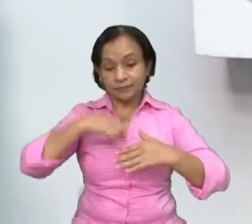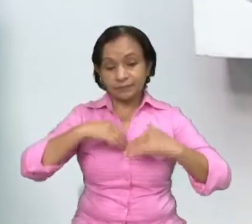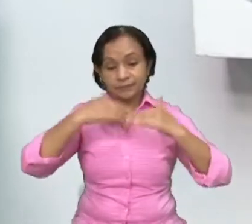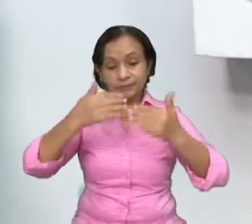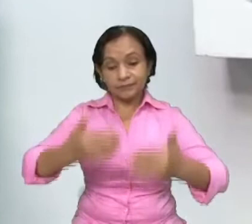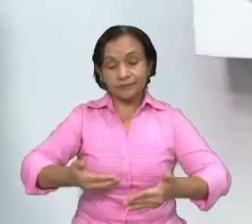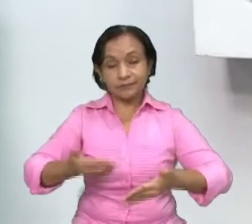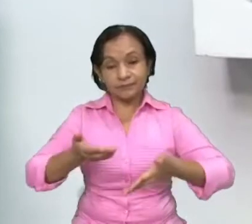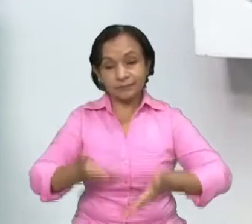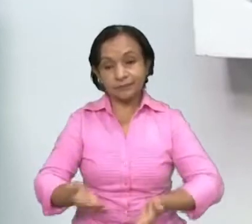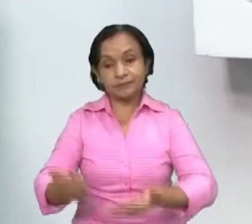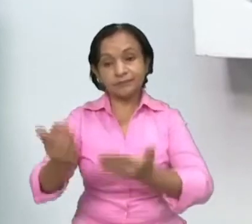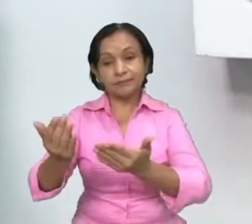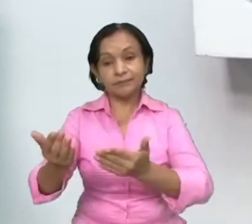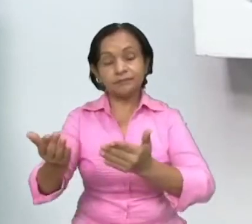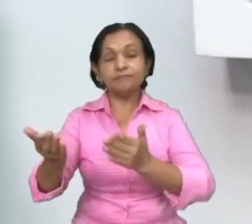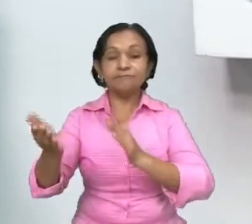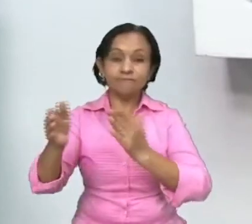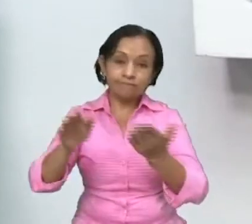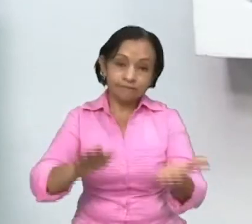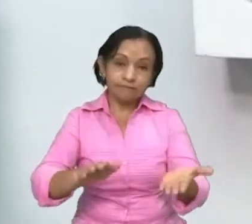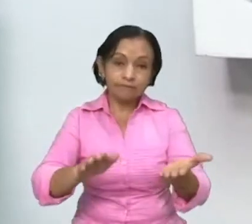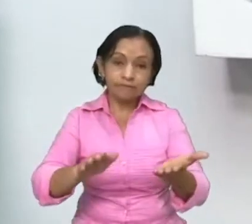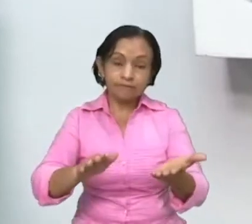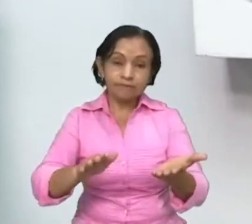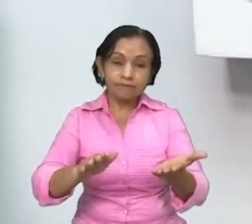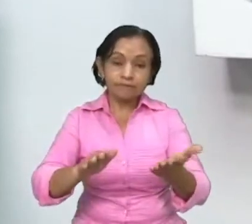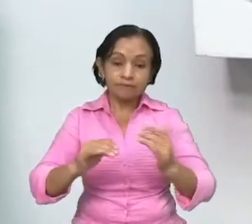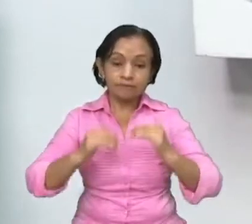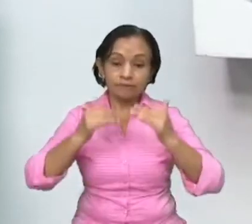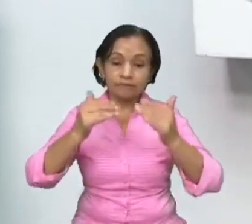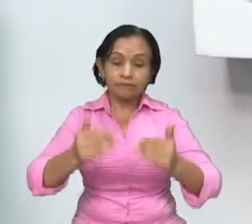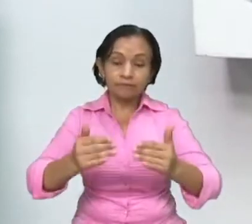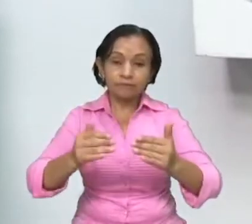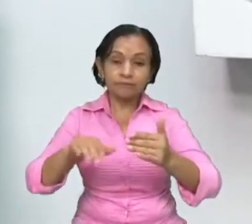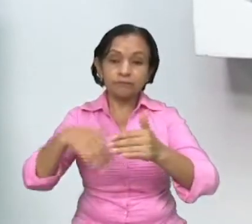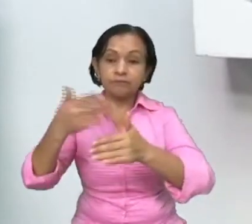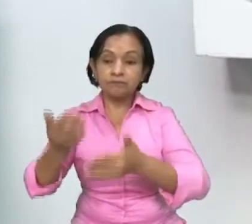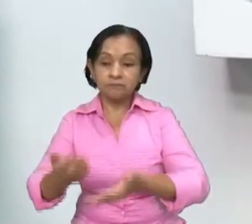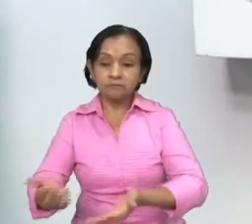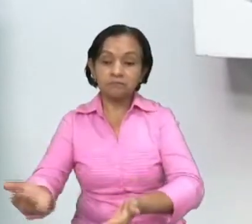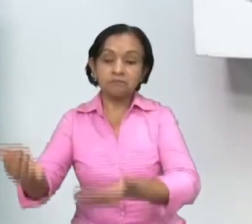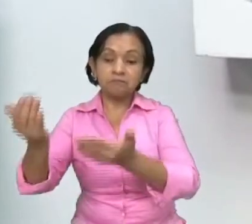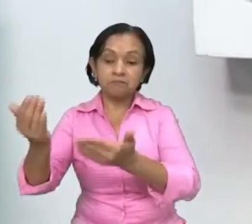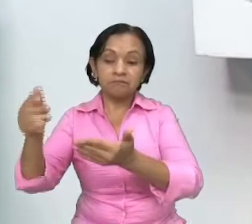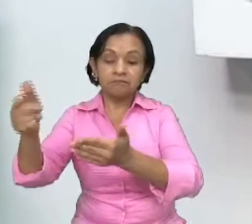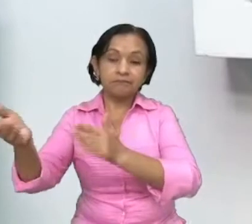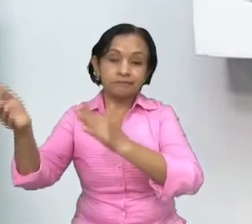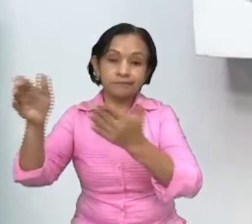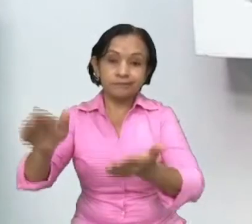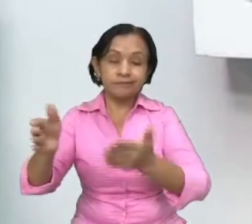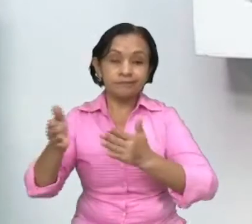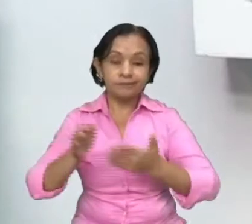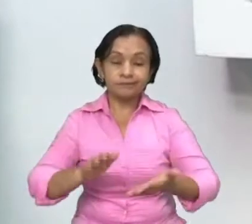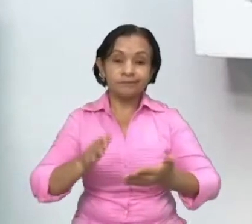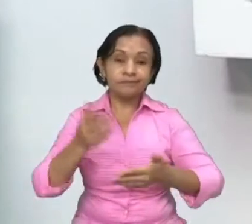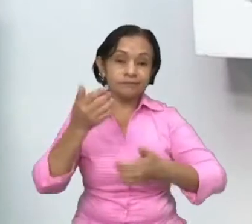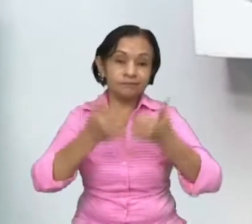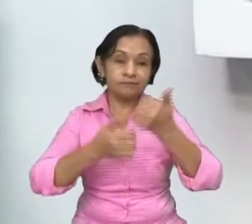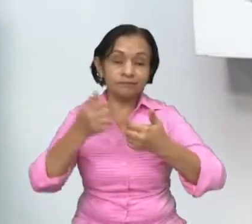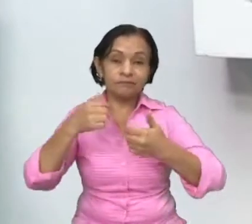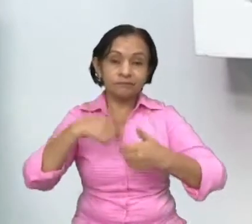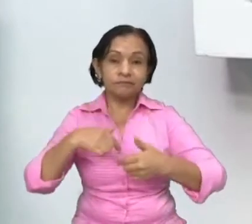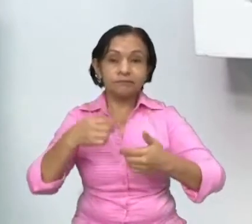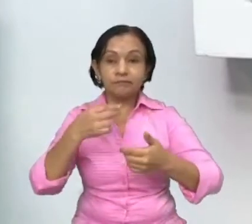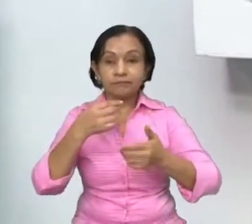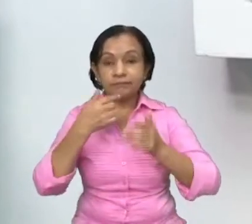intrauterina, el bebé irremediablemente va a fallecer, o en el vientre de la madre o al momento del nacimiento. La hernia diafragmática,